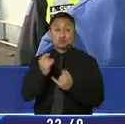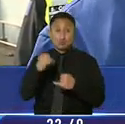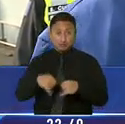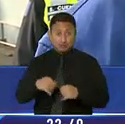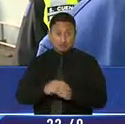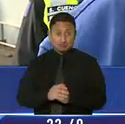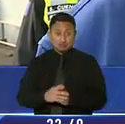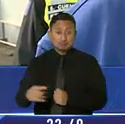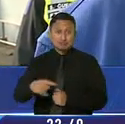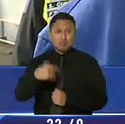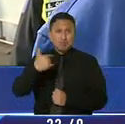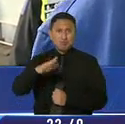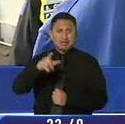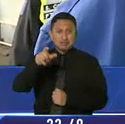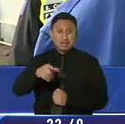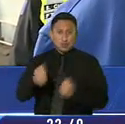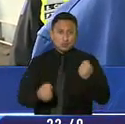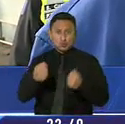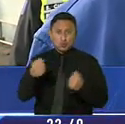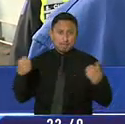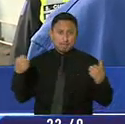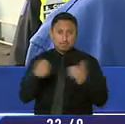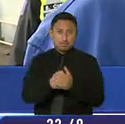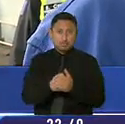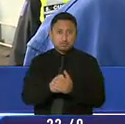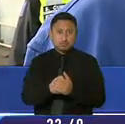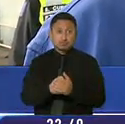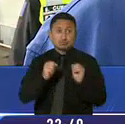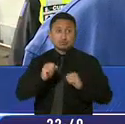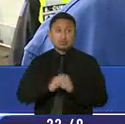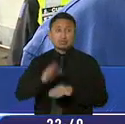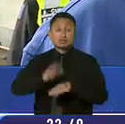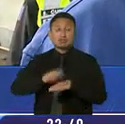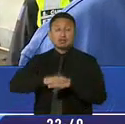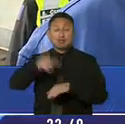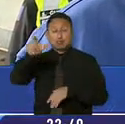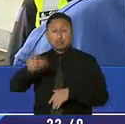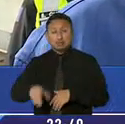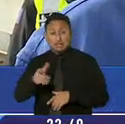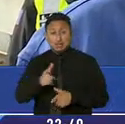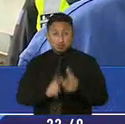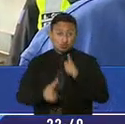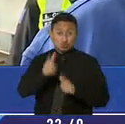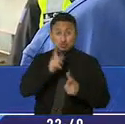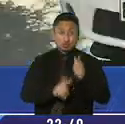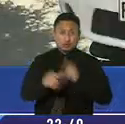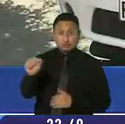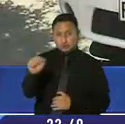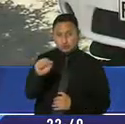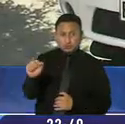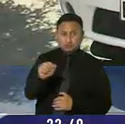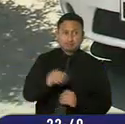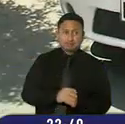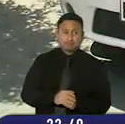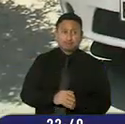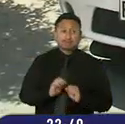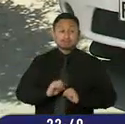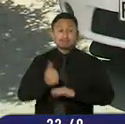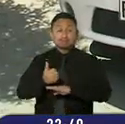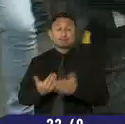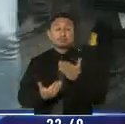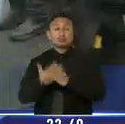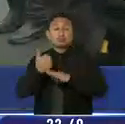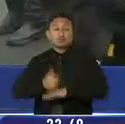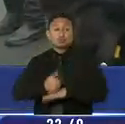índice de detenciones se realizan por los niveles de alcohol que a veces ingieren los ciudadanos. El compromiso de las nuevas autoridades de la